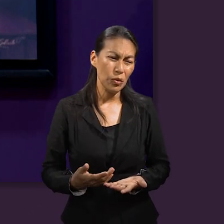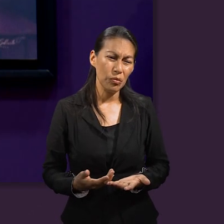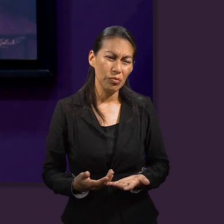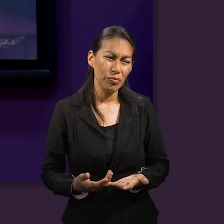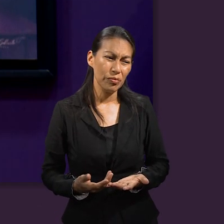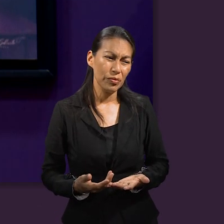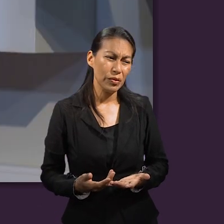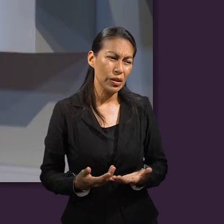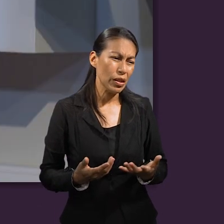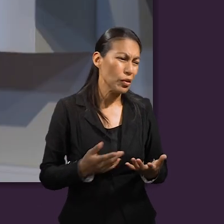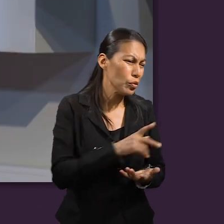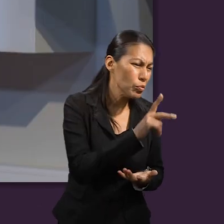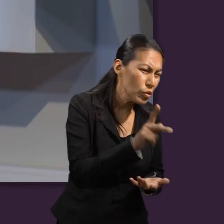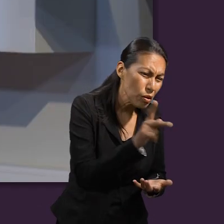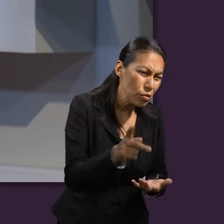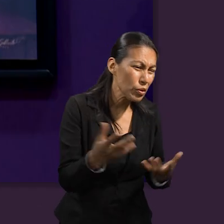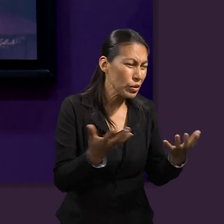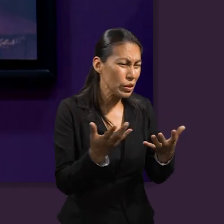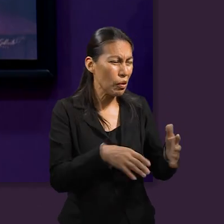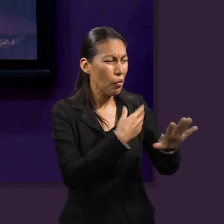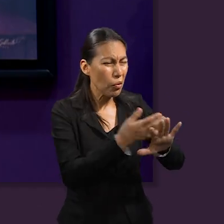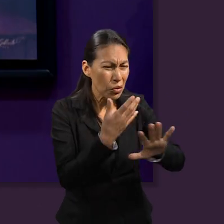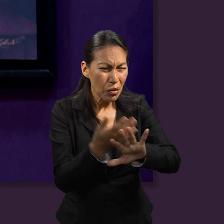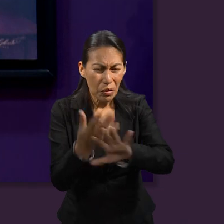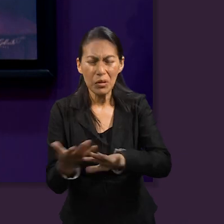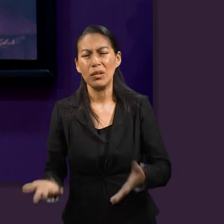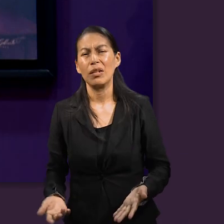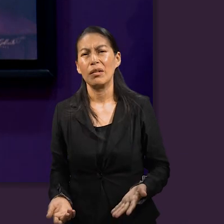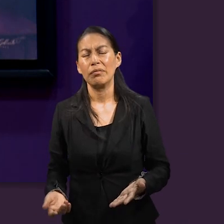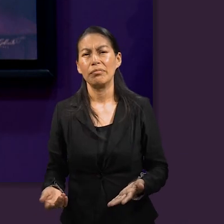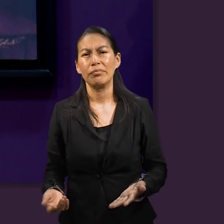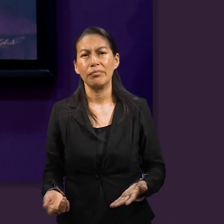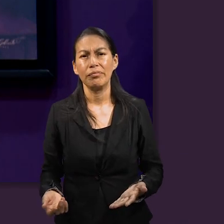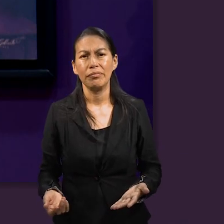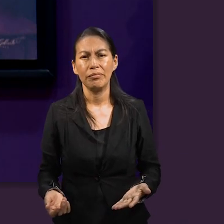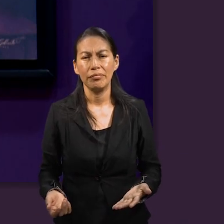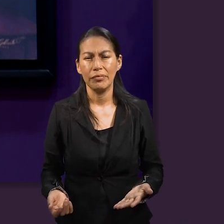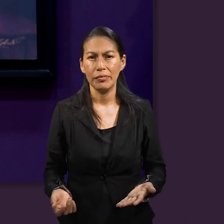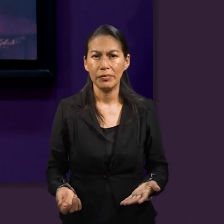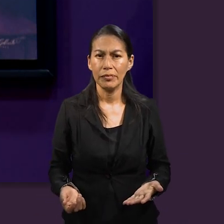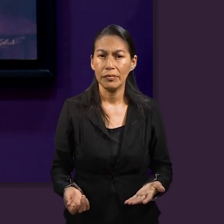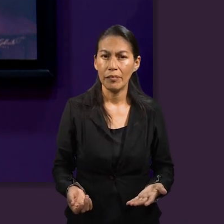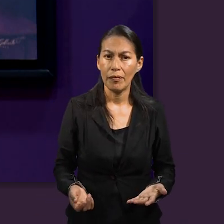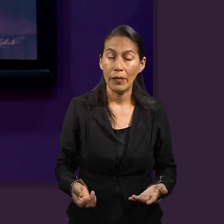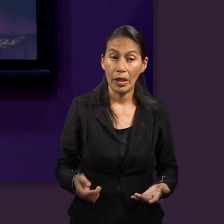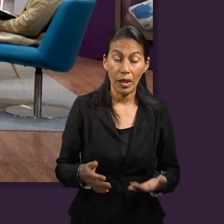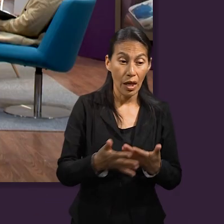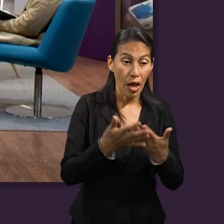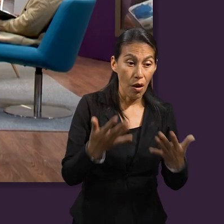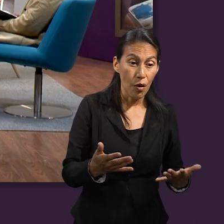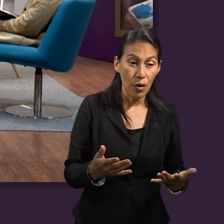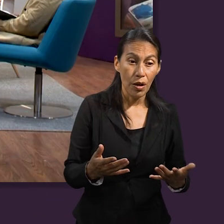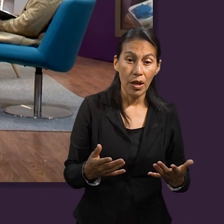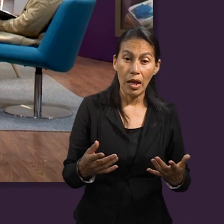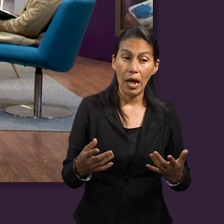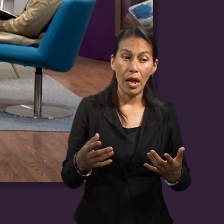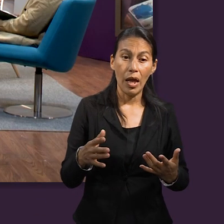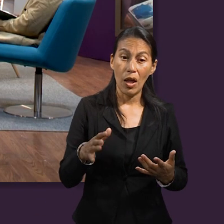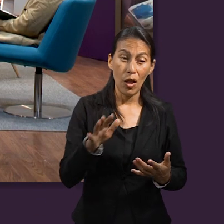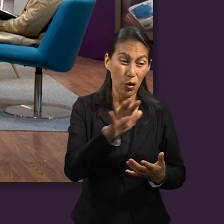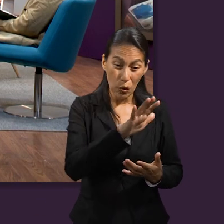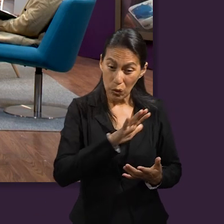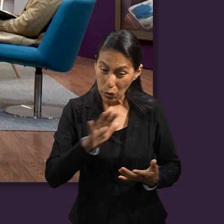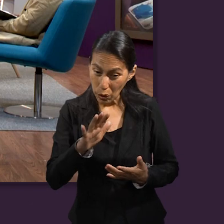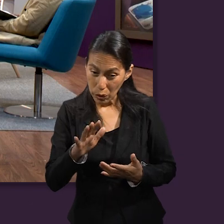y en la que en las comunidades en los pueblos y lleva a su familia a este a este encuentro esta